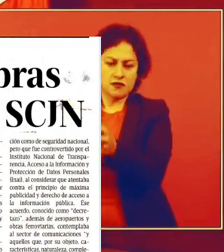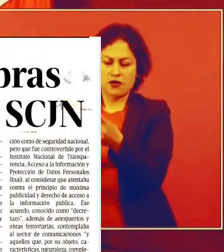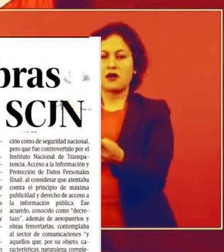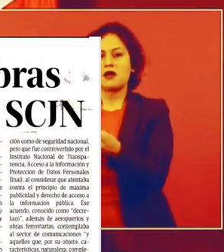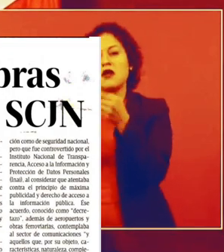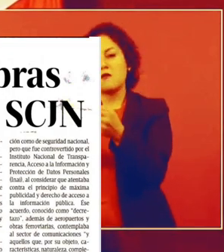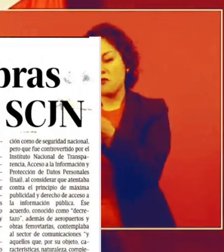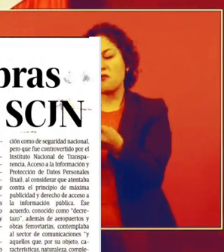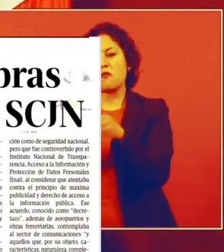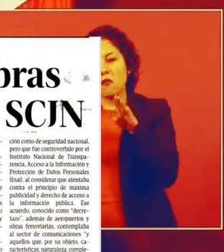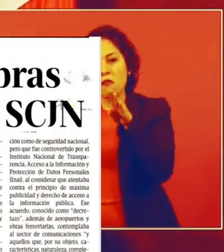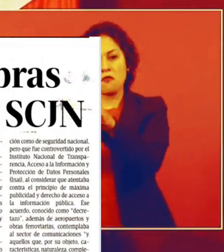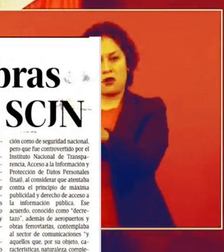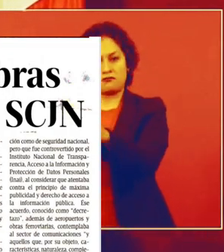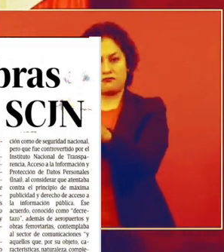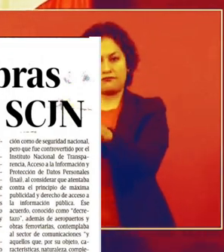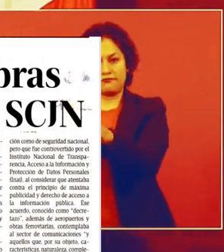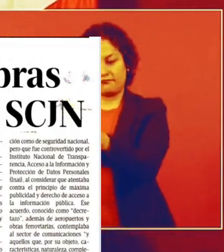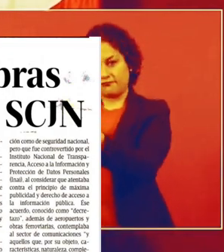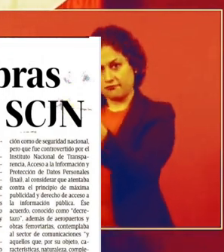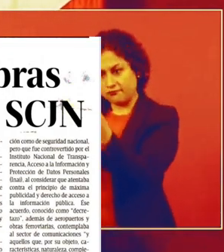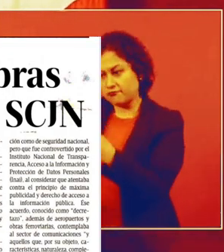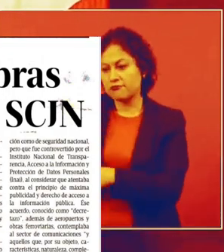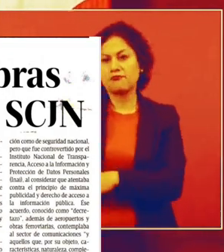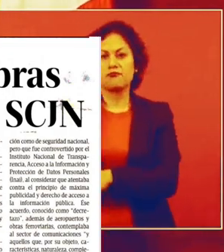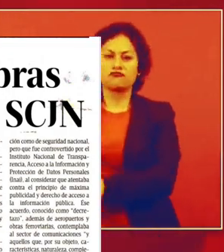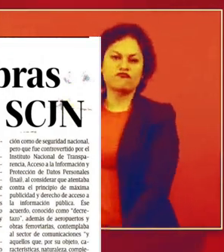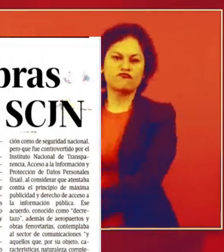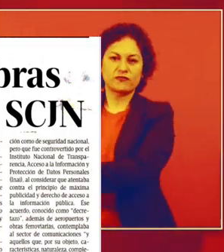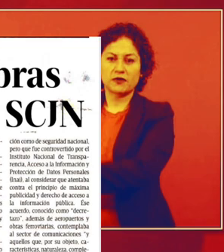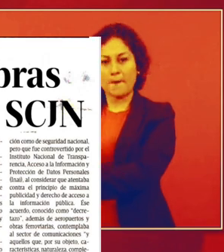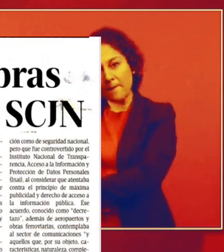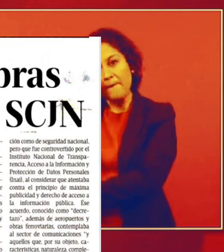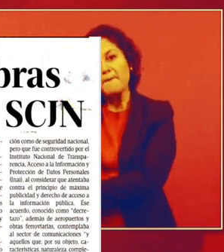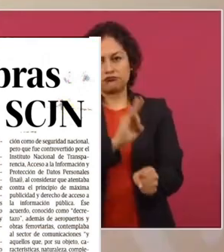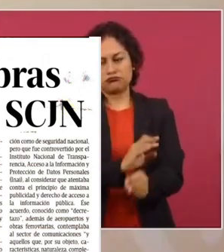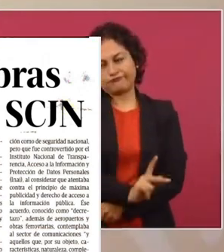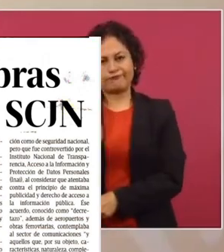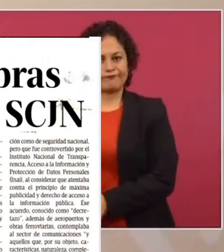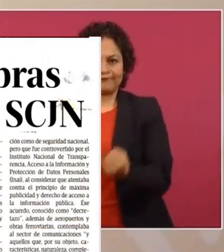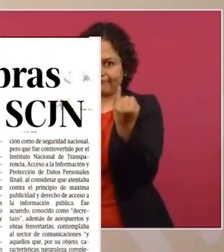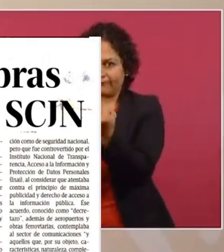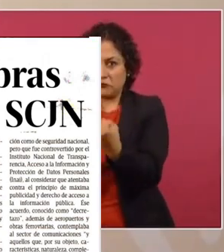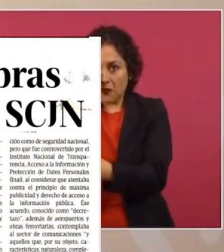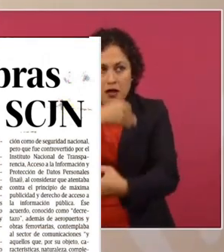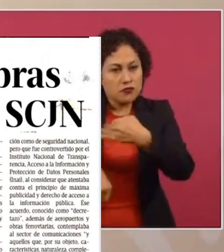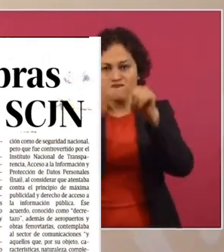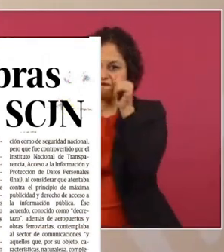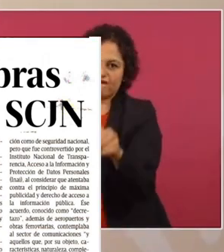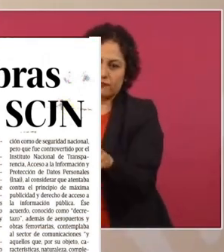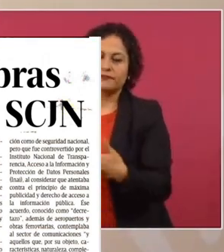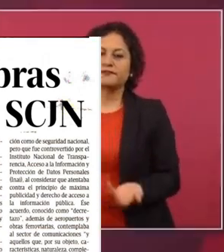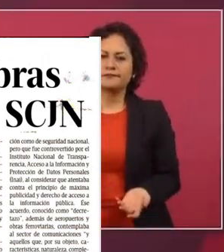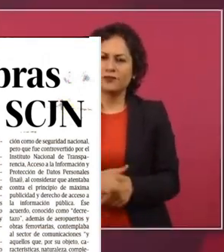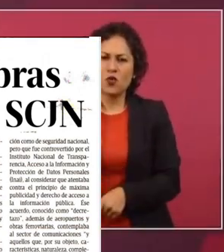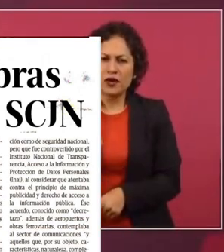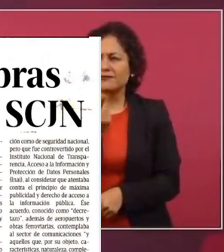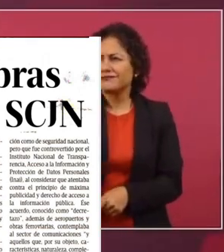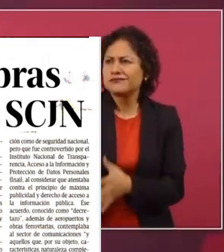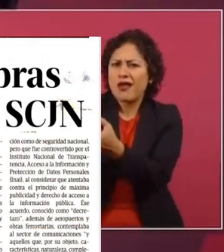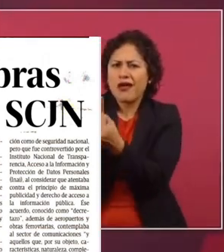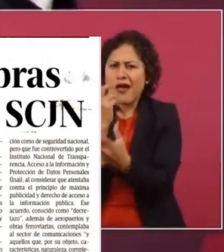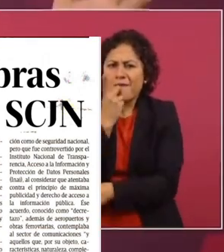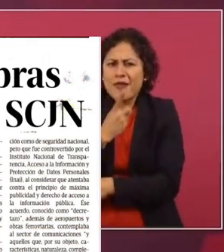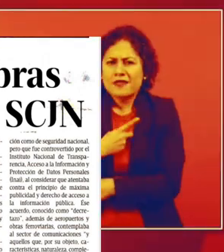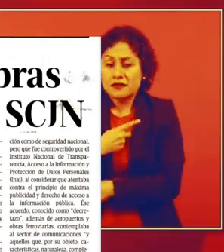aeropuertos, en una zona de seguridad nacional y de interés público. ¿Por qué? Dicen, es que no quiere el